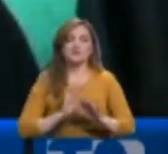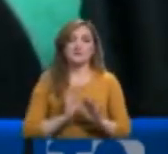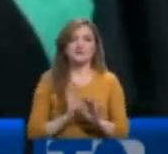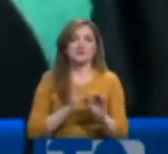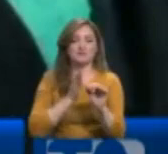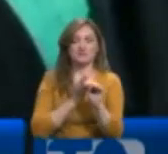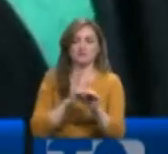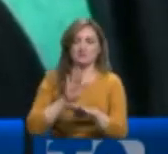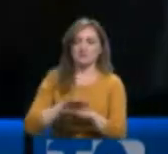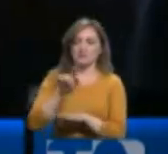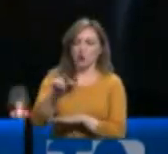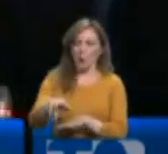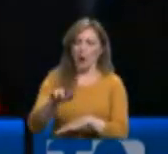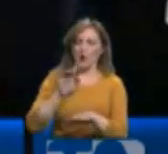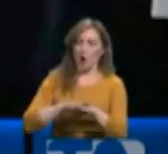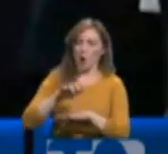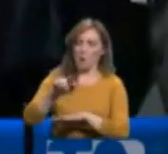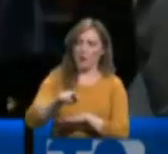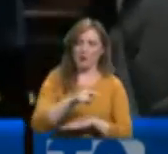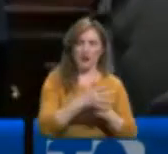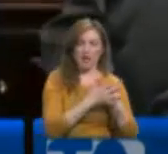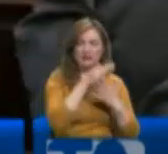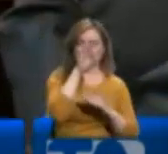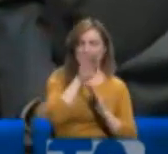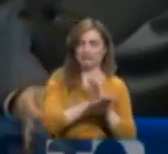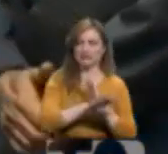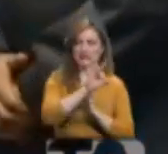busca incriminarlo para recibir una rebaja de pena